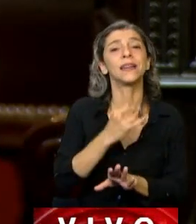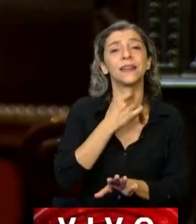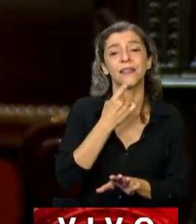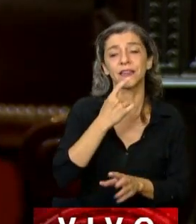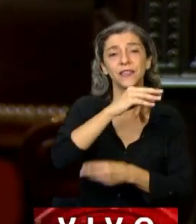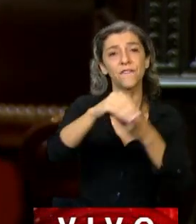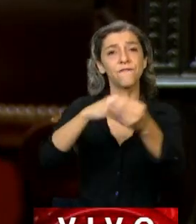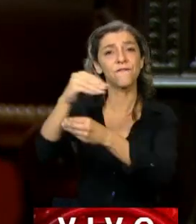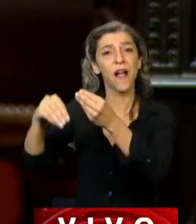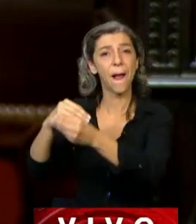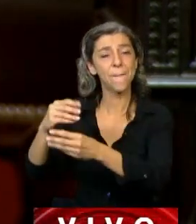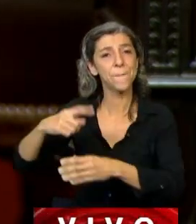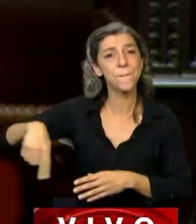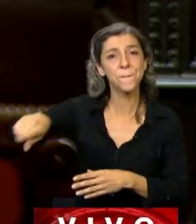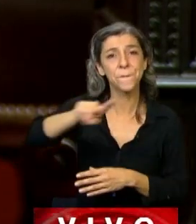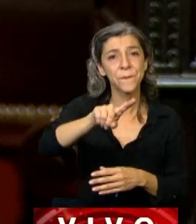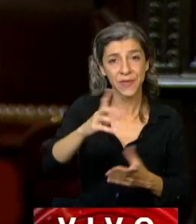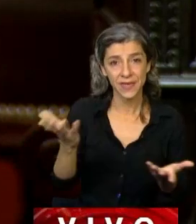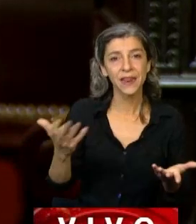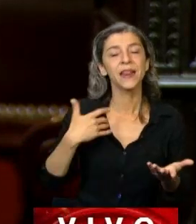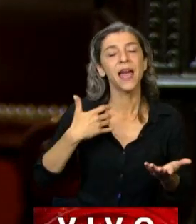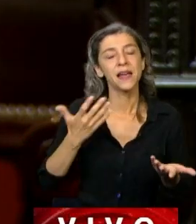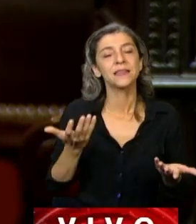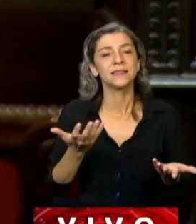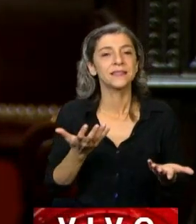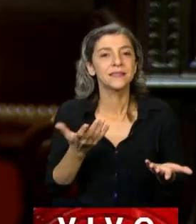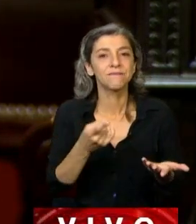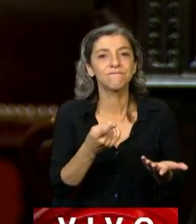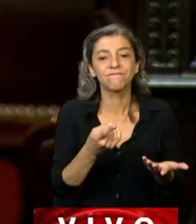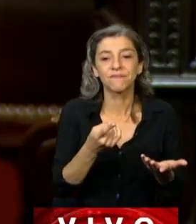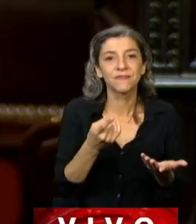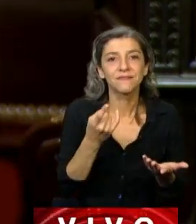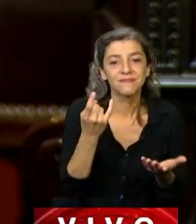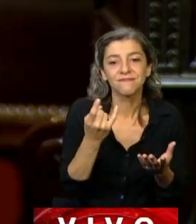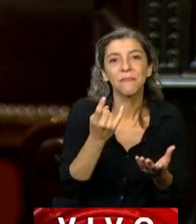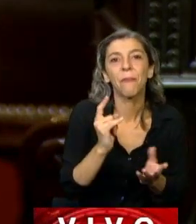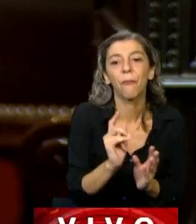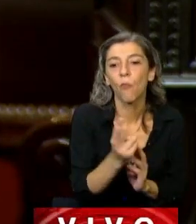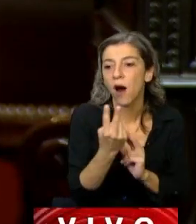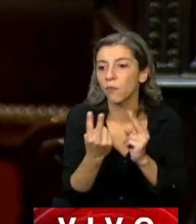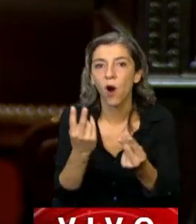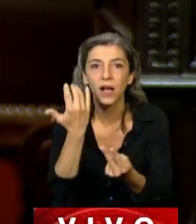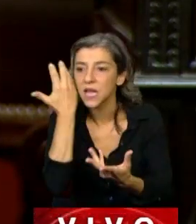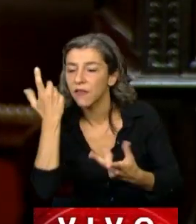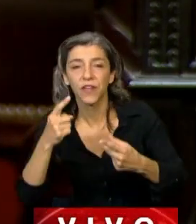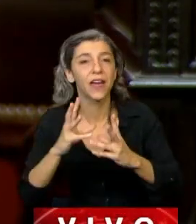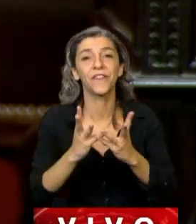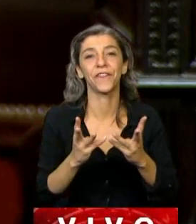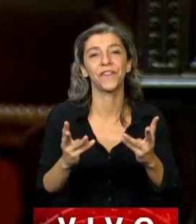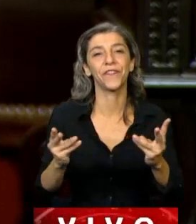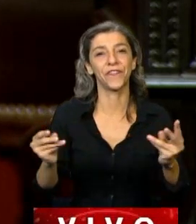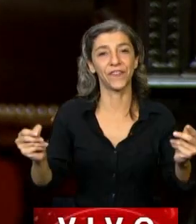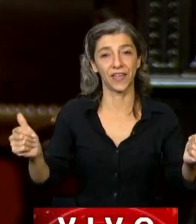con esas víctimas que no tienen posibilidad de reparación real, por esos accidentes que en muchos de los supuestos